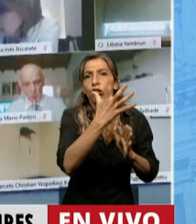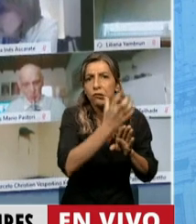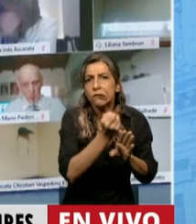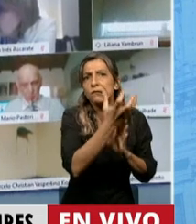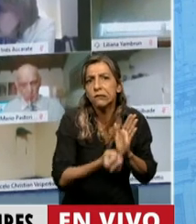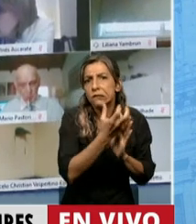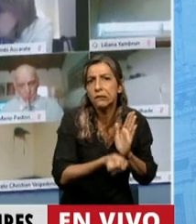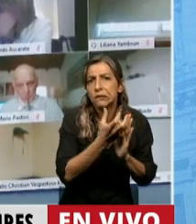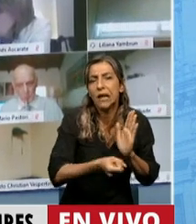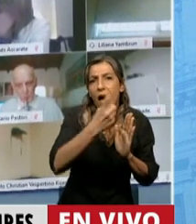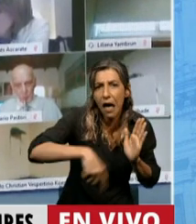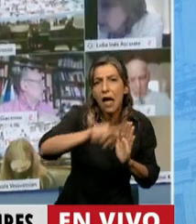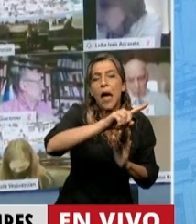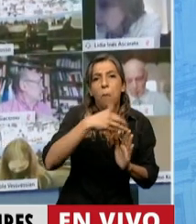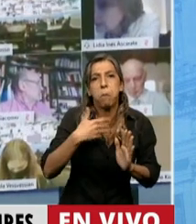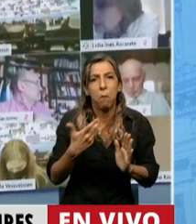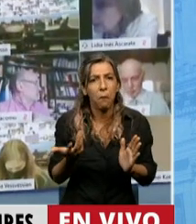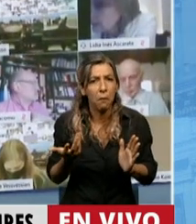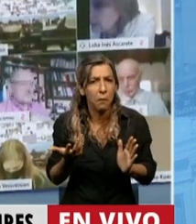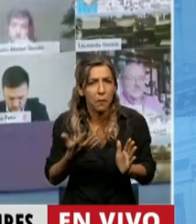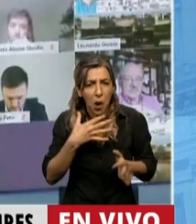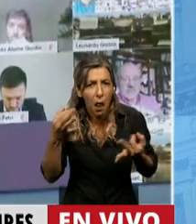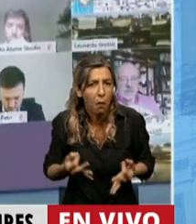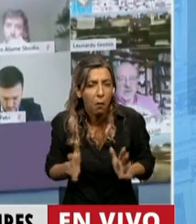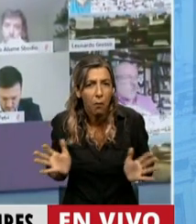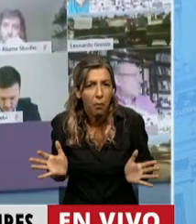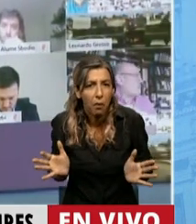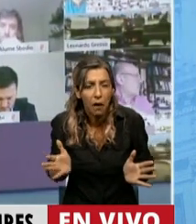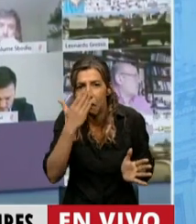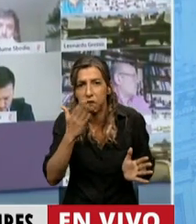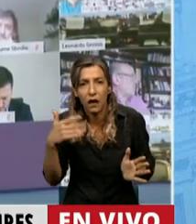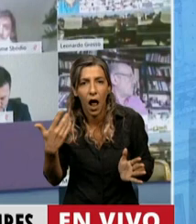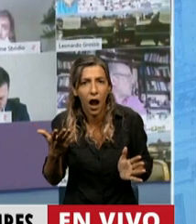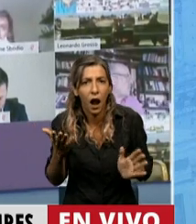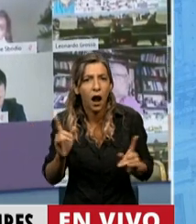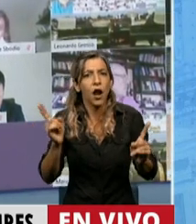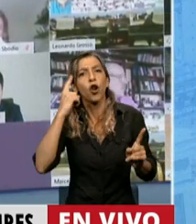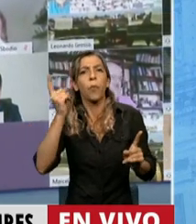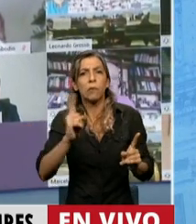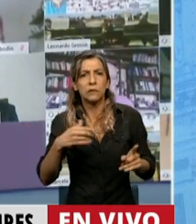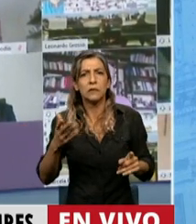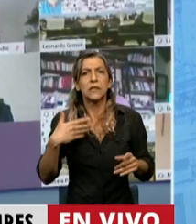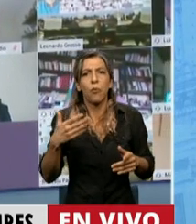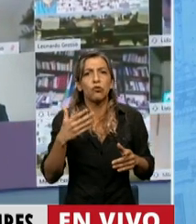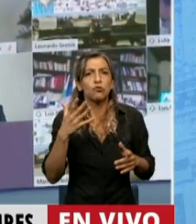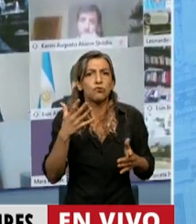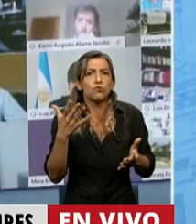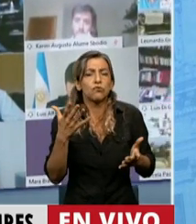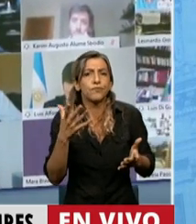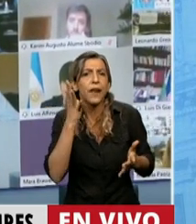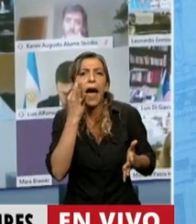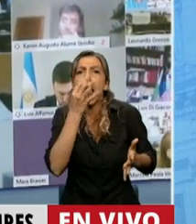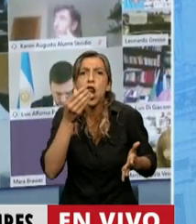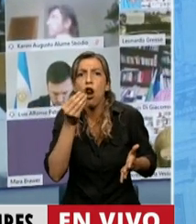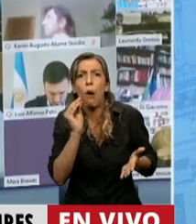escalón pero no para darle una cantidad que les permita este desarrollarse plenamente sino para darle